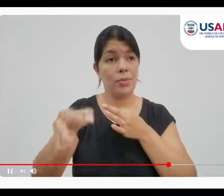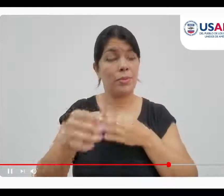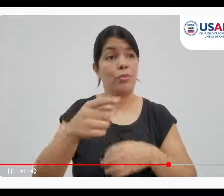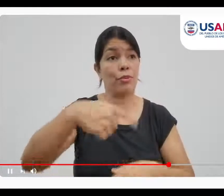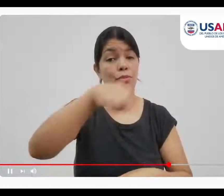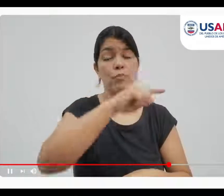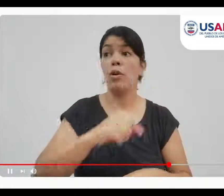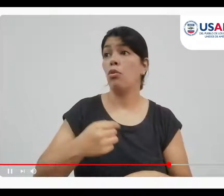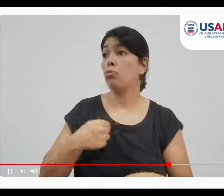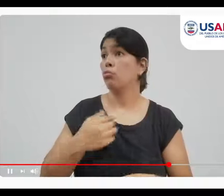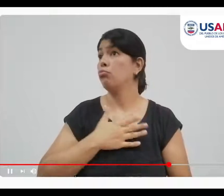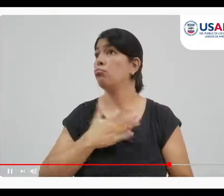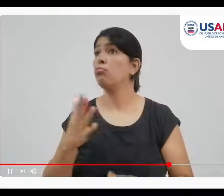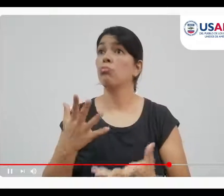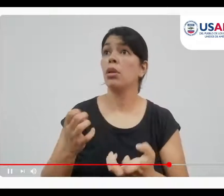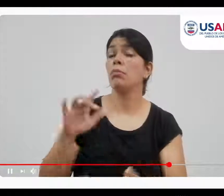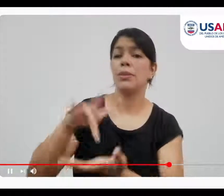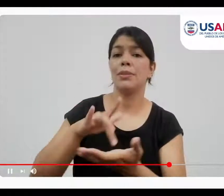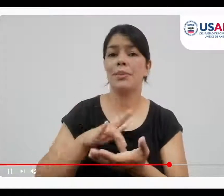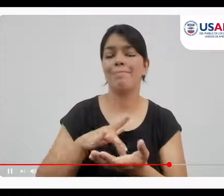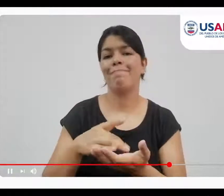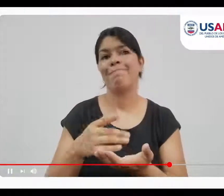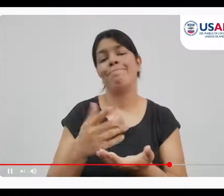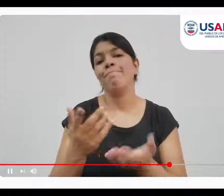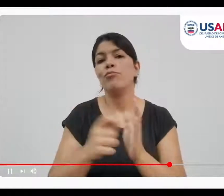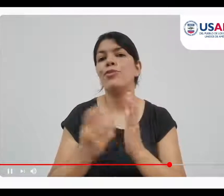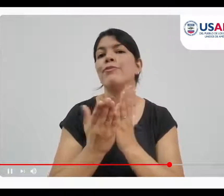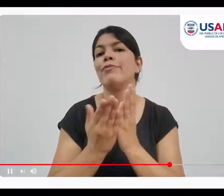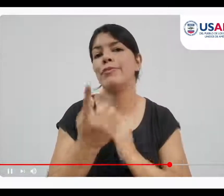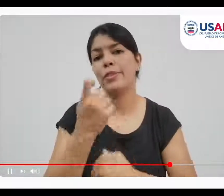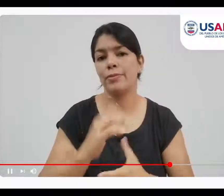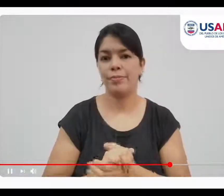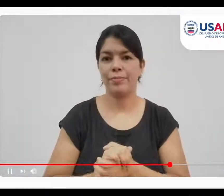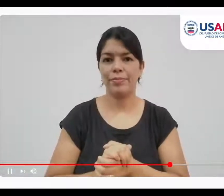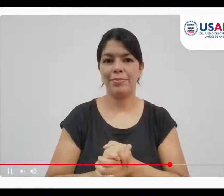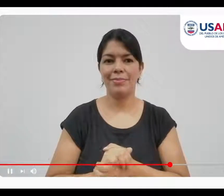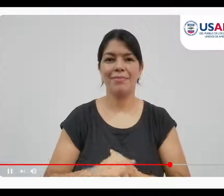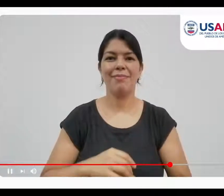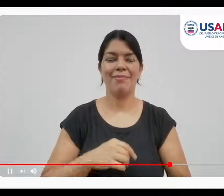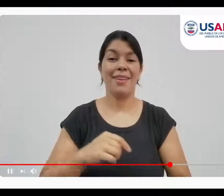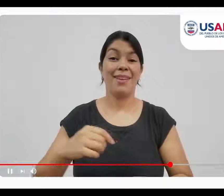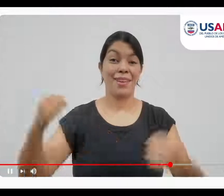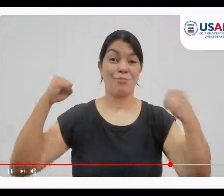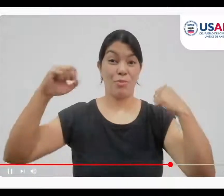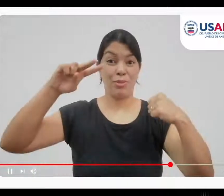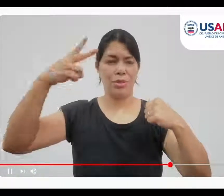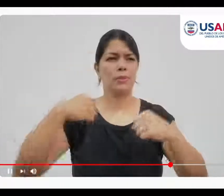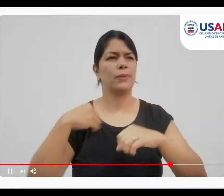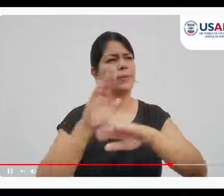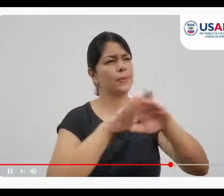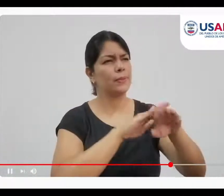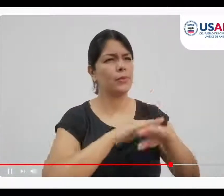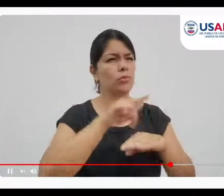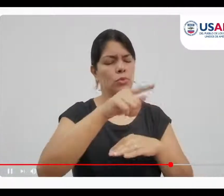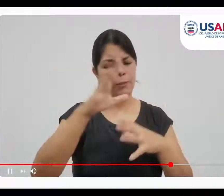puedan aspirar a tener esa participación. El empoderamiento de las ideas es una de las consignas que Sport Power 2 quiere dejar